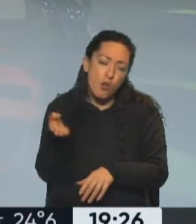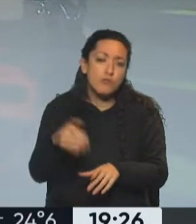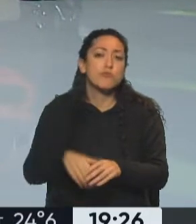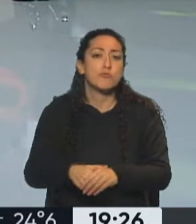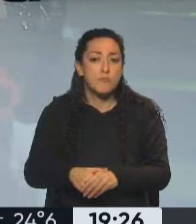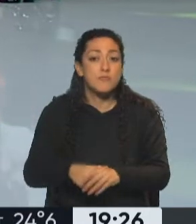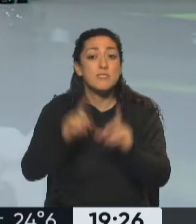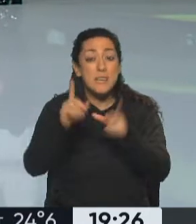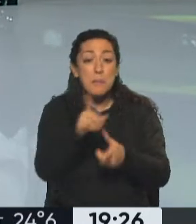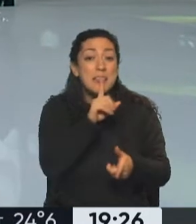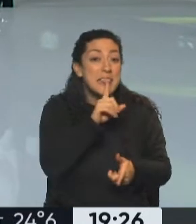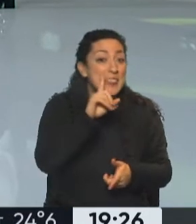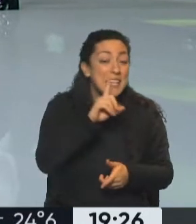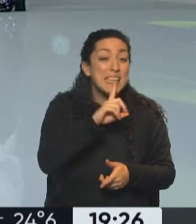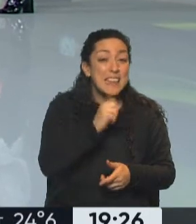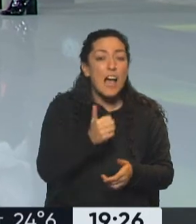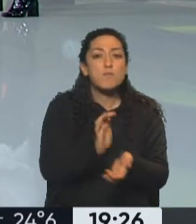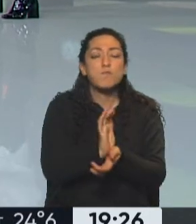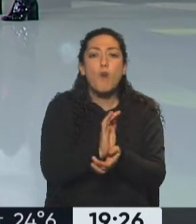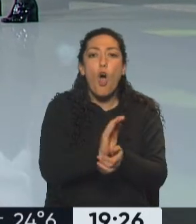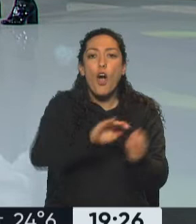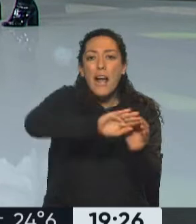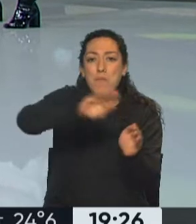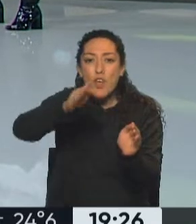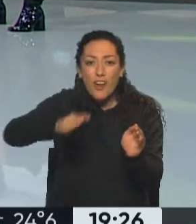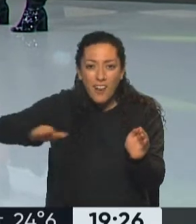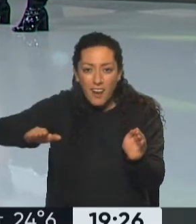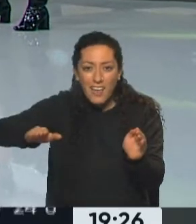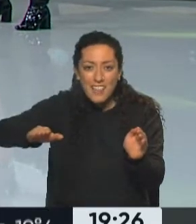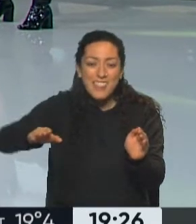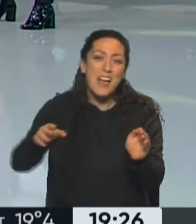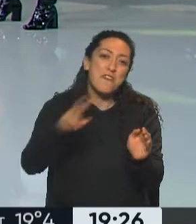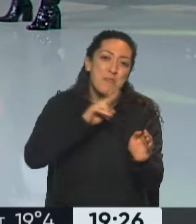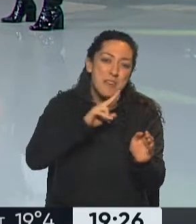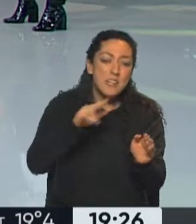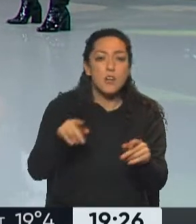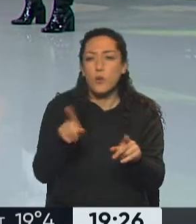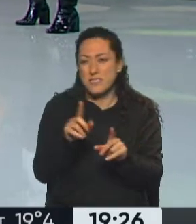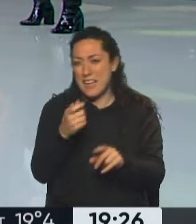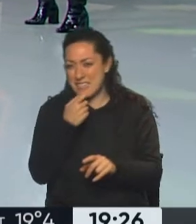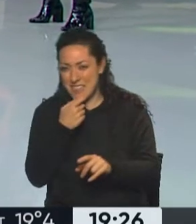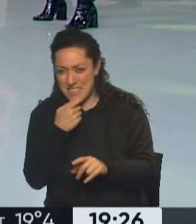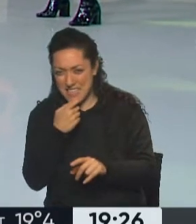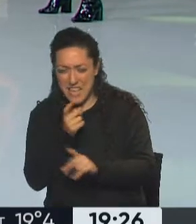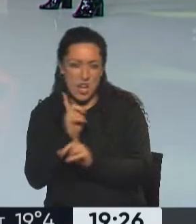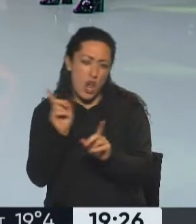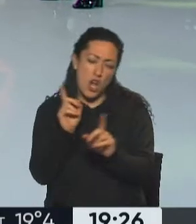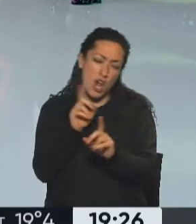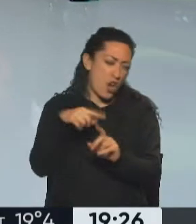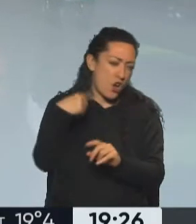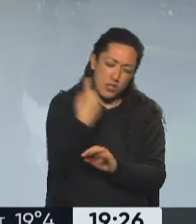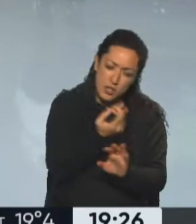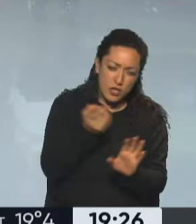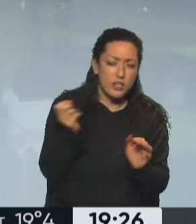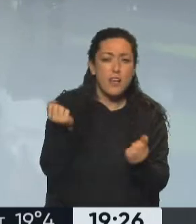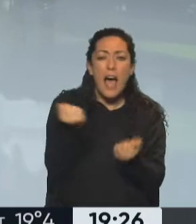tenemos a Tita, que es una camionetita, es la versión femenina. No como la galletita, o sea, es otra cosa. Claro, es otra cosa. A ver. Es un